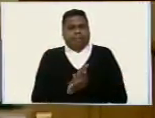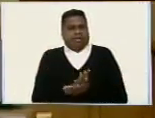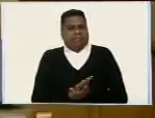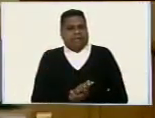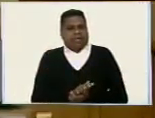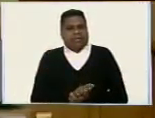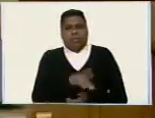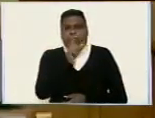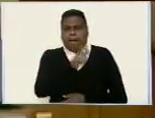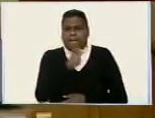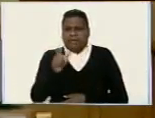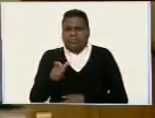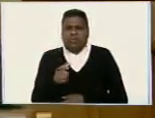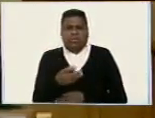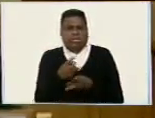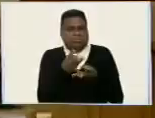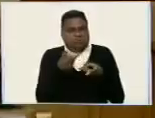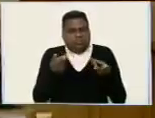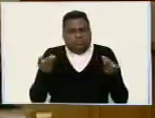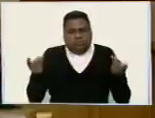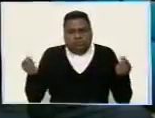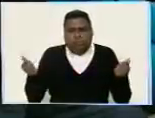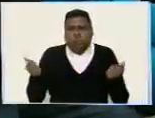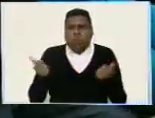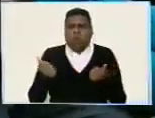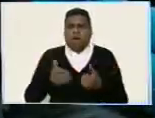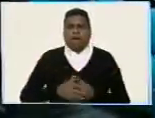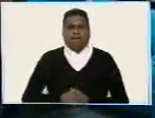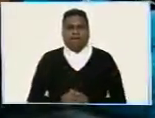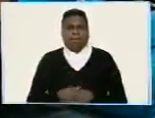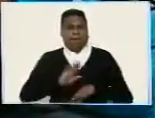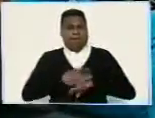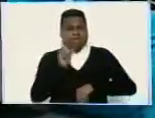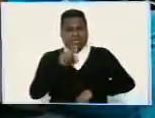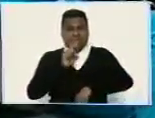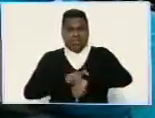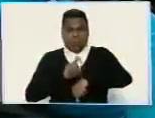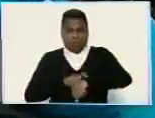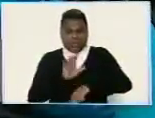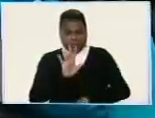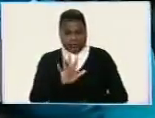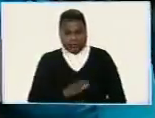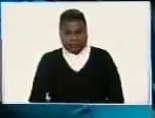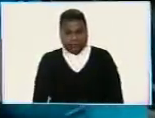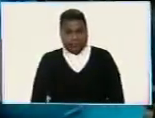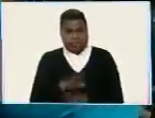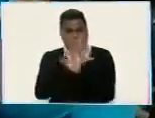don de gente de Diosdado Cabello. Porque en ese momento